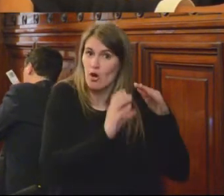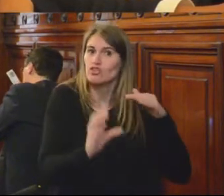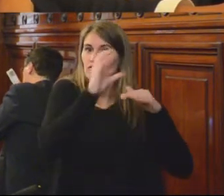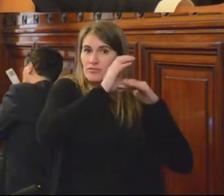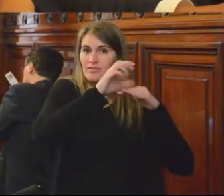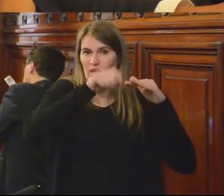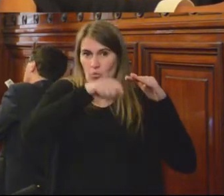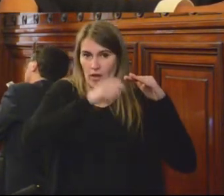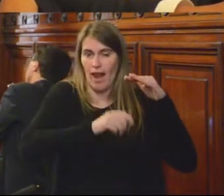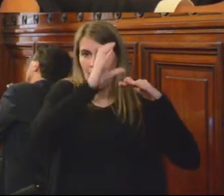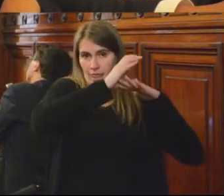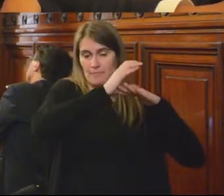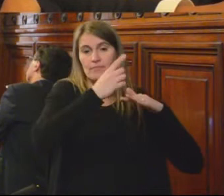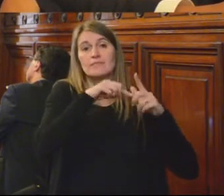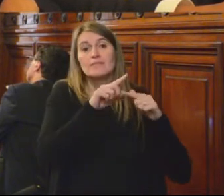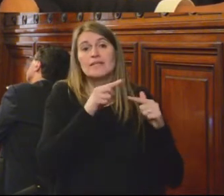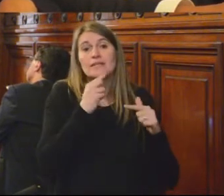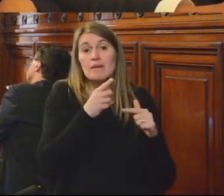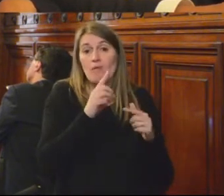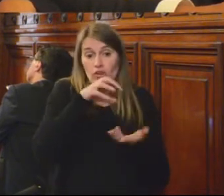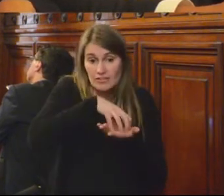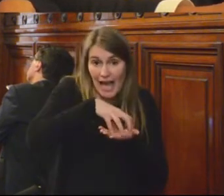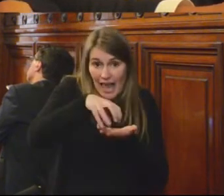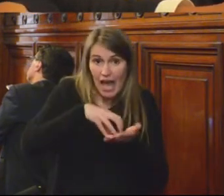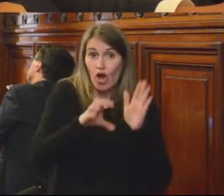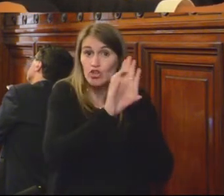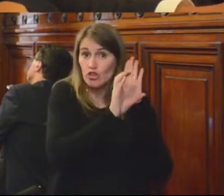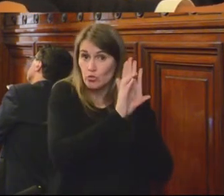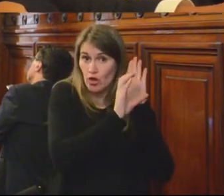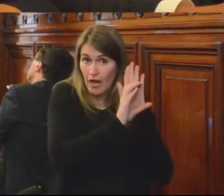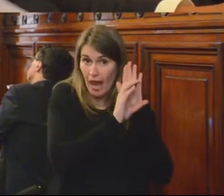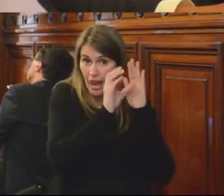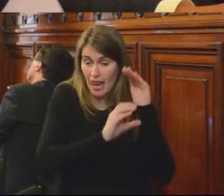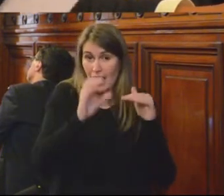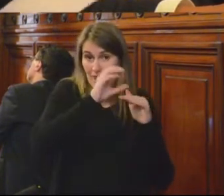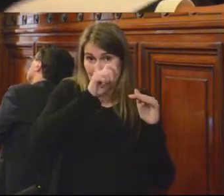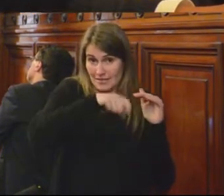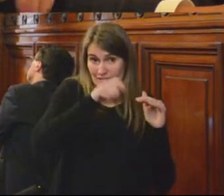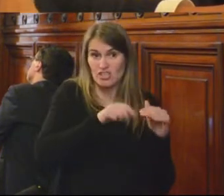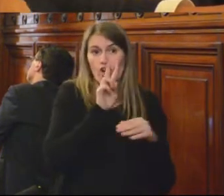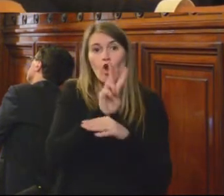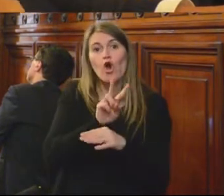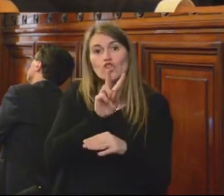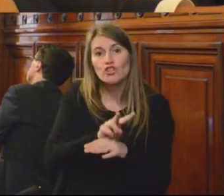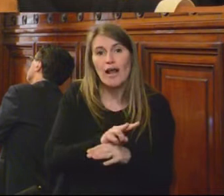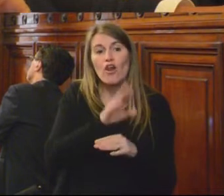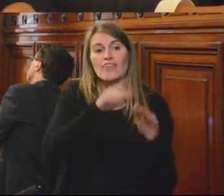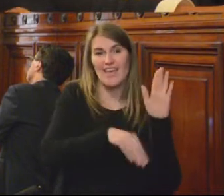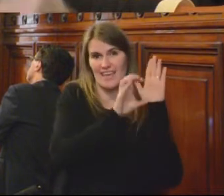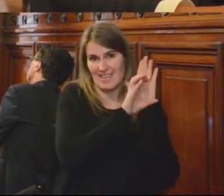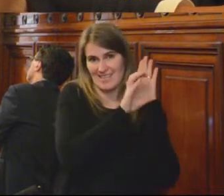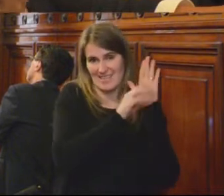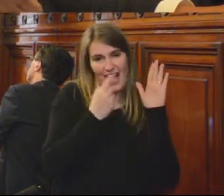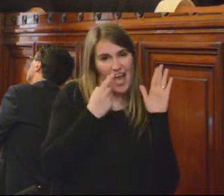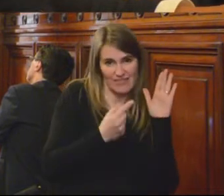de tal manera que la Sala Constitucional del Tribunal Supremo de Justicia ejerce el control de la constitucionalidad,